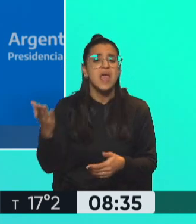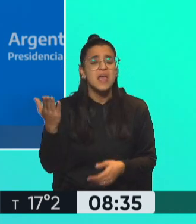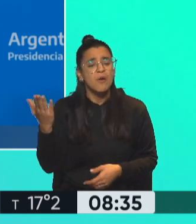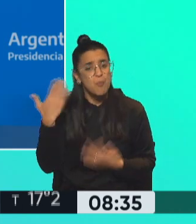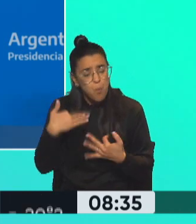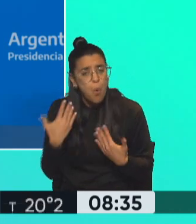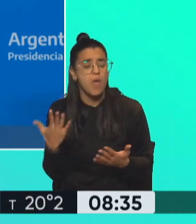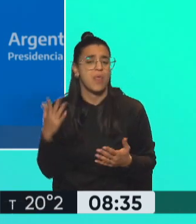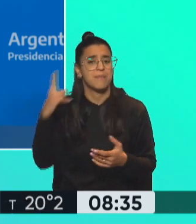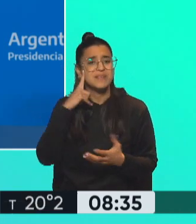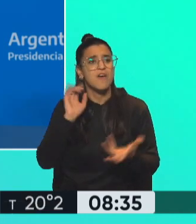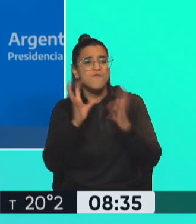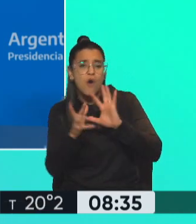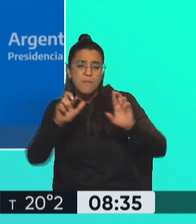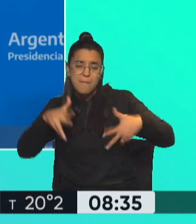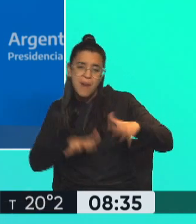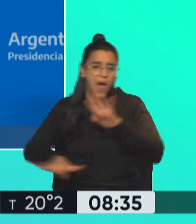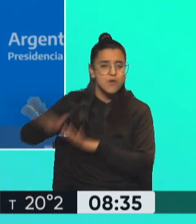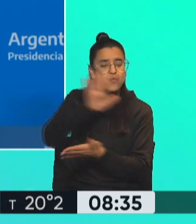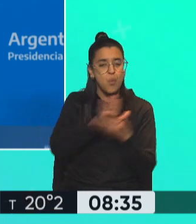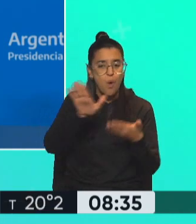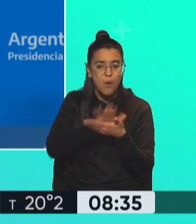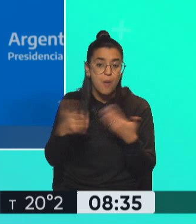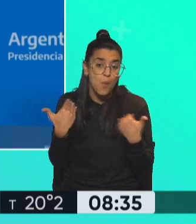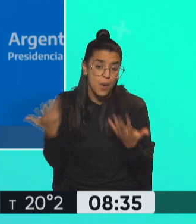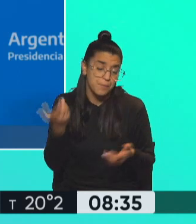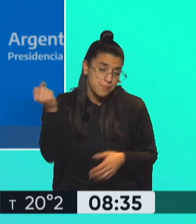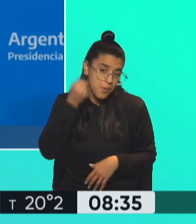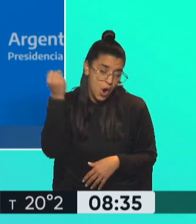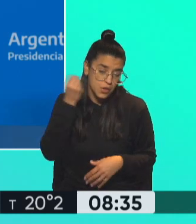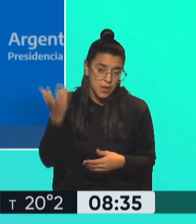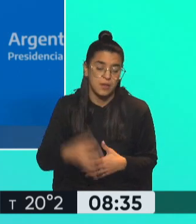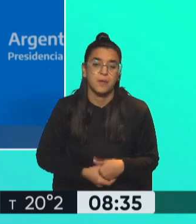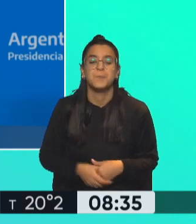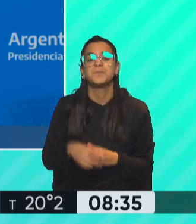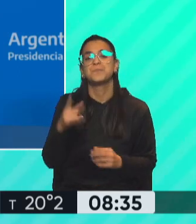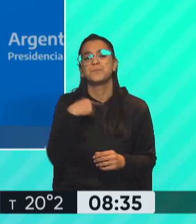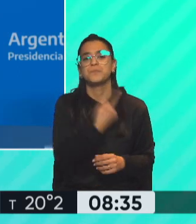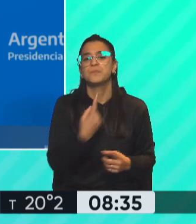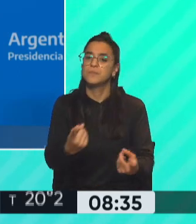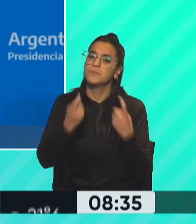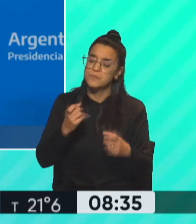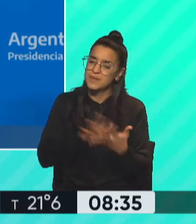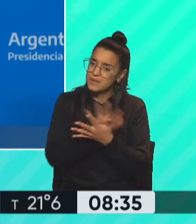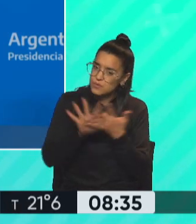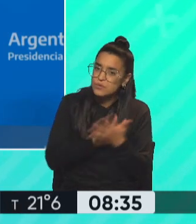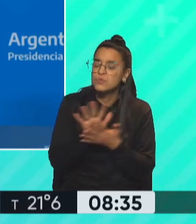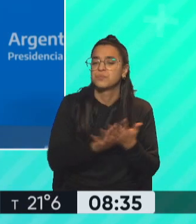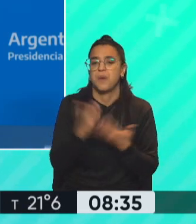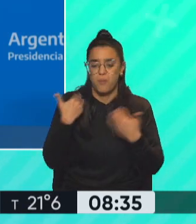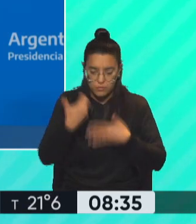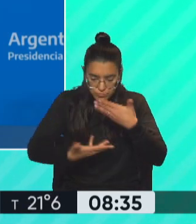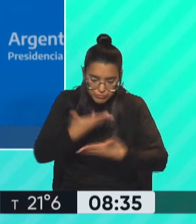pensar en una variable, una alternativa que puede ser muy importante. Nosotros necesitamos resolver este problema para poder